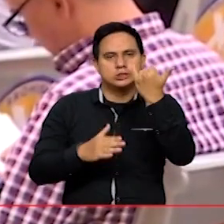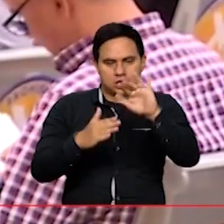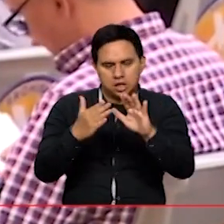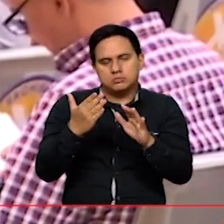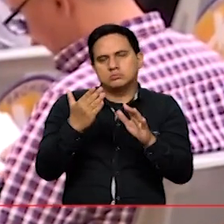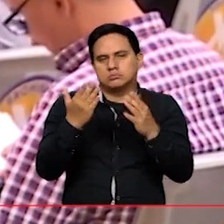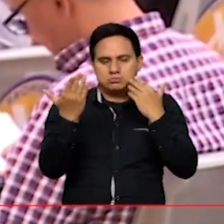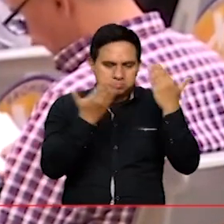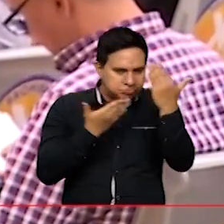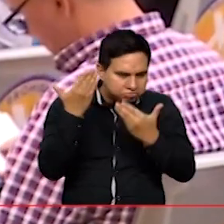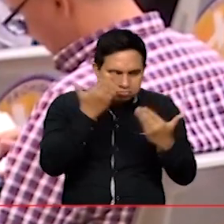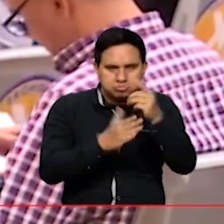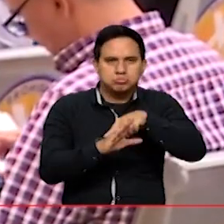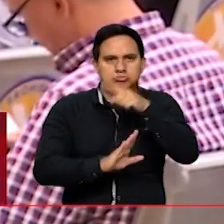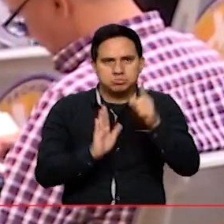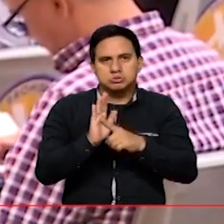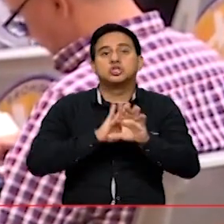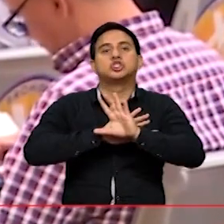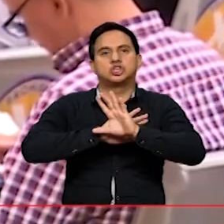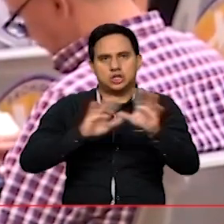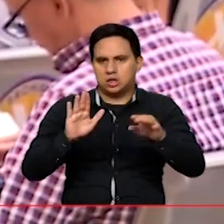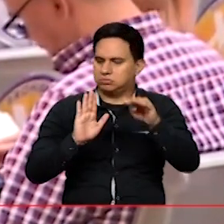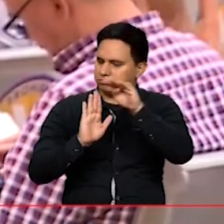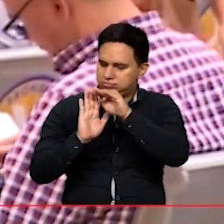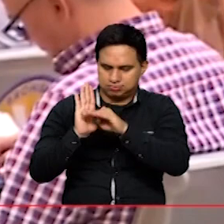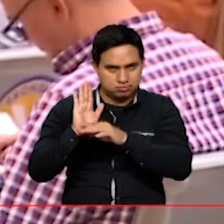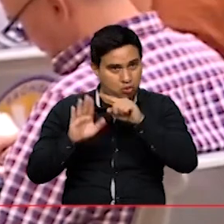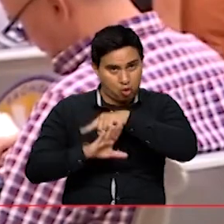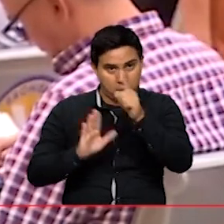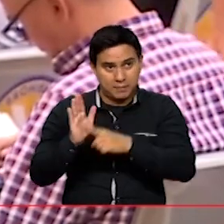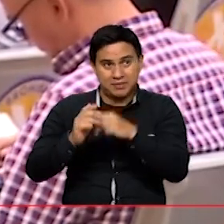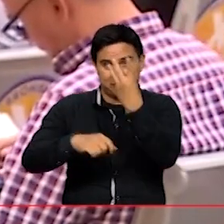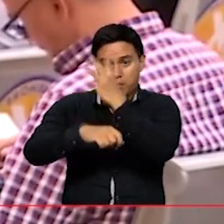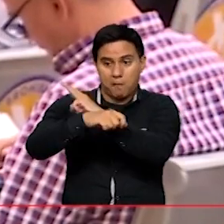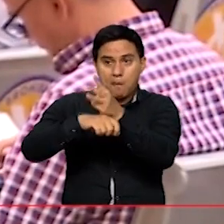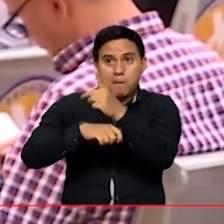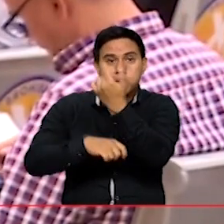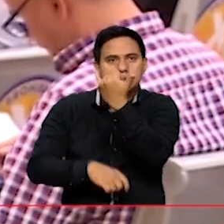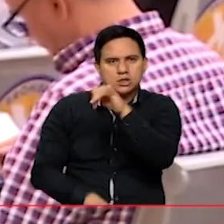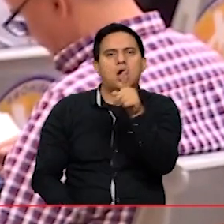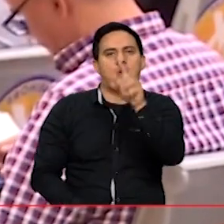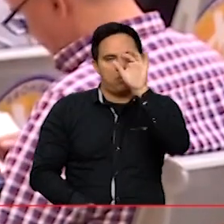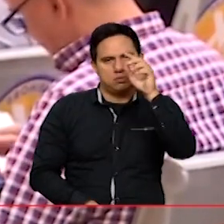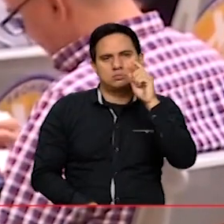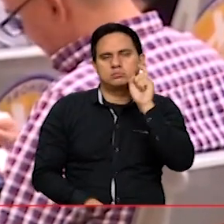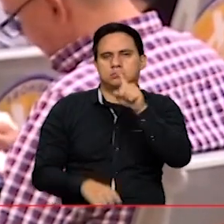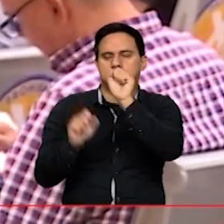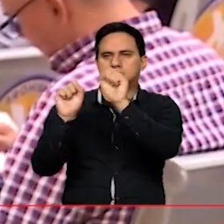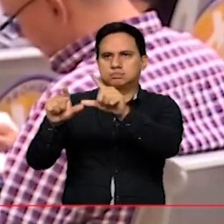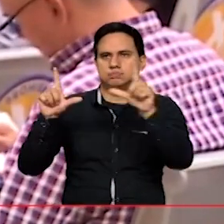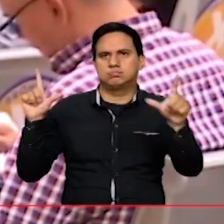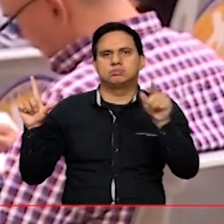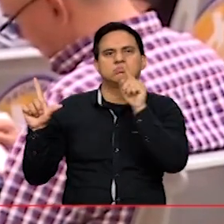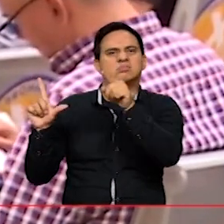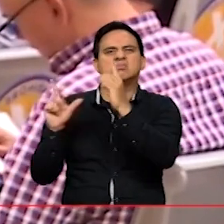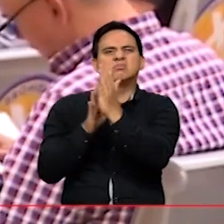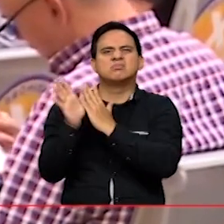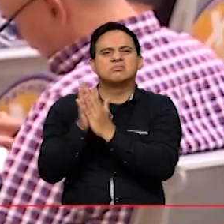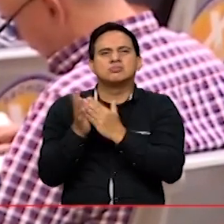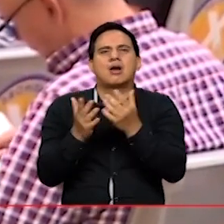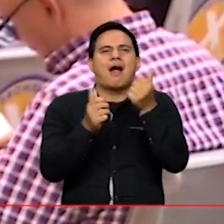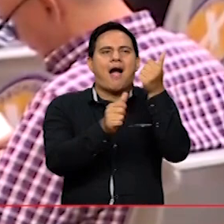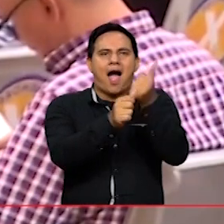pero ya está completamente parametrizada la plataforma, por lo tanto sale automáticamente el registro de la información de